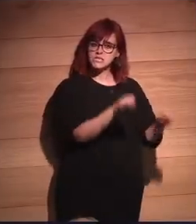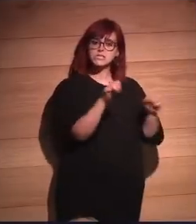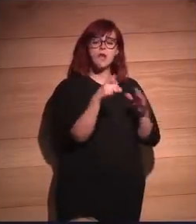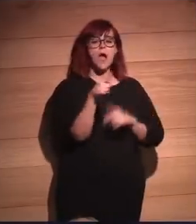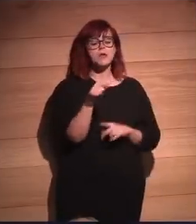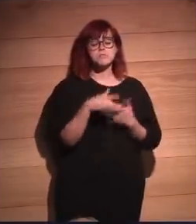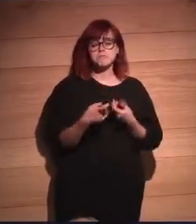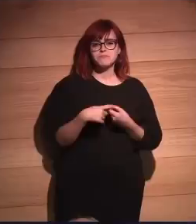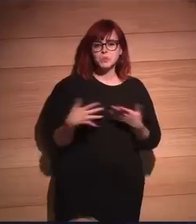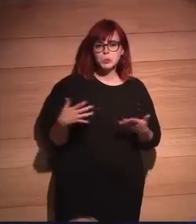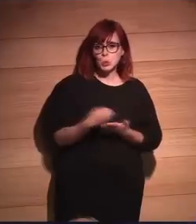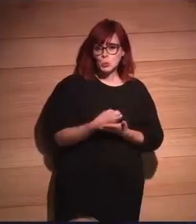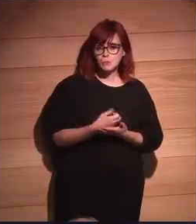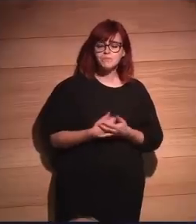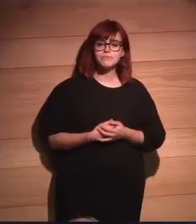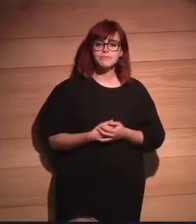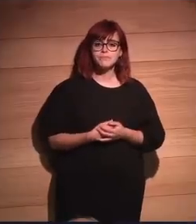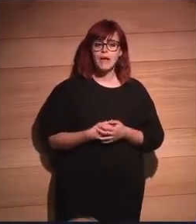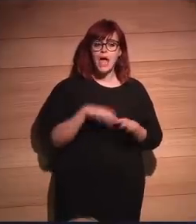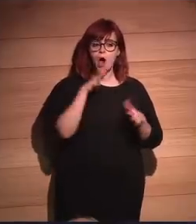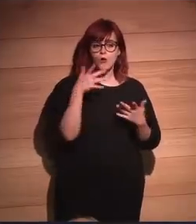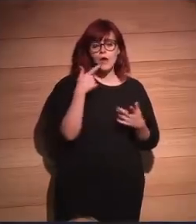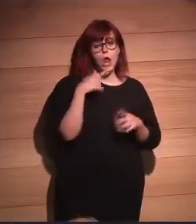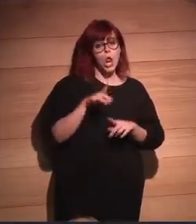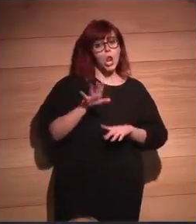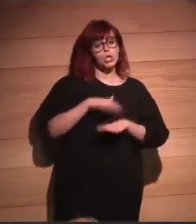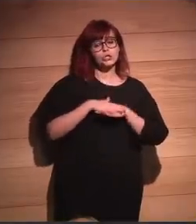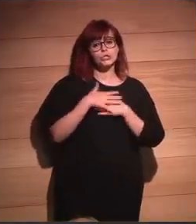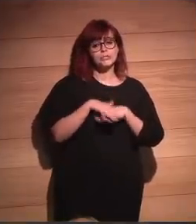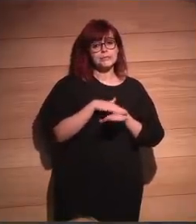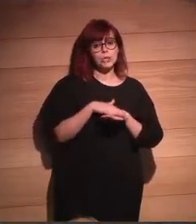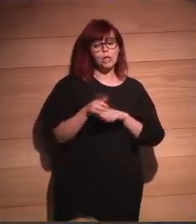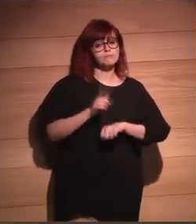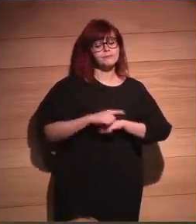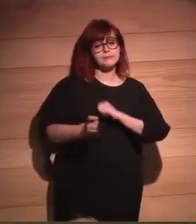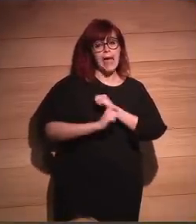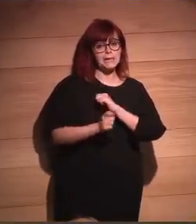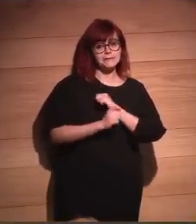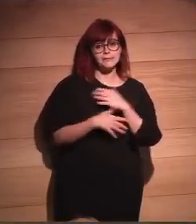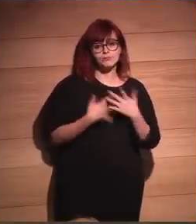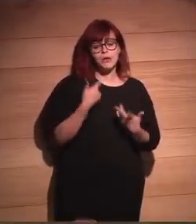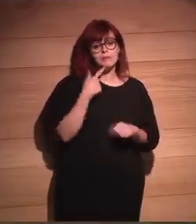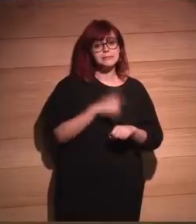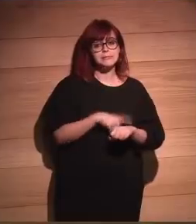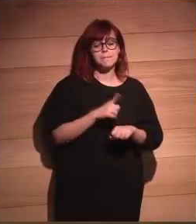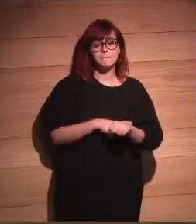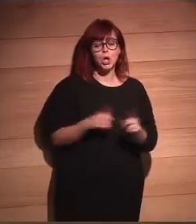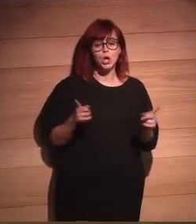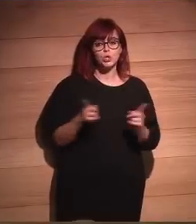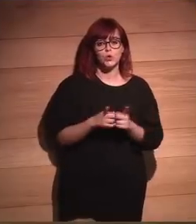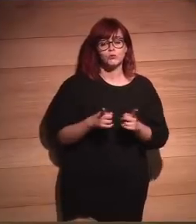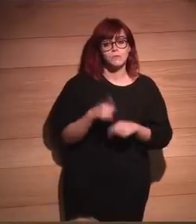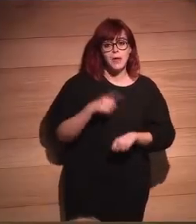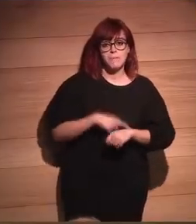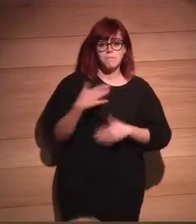entra de todo. Ahora sí que me voy a poner táctico, porque queda poco tiempo y hay que ajustarse a